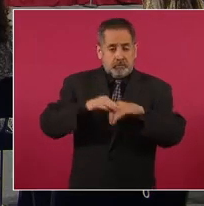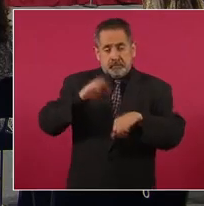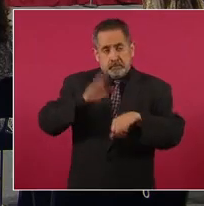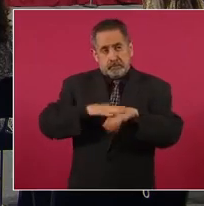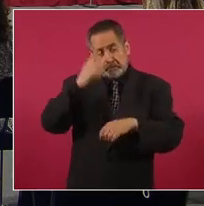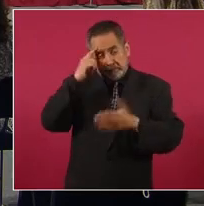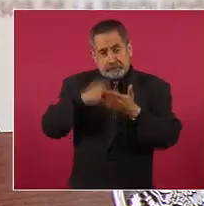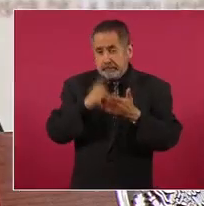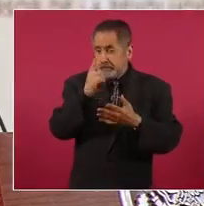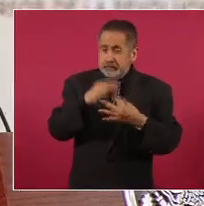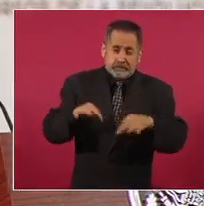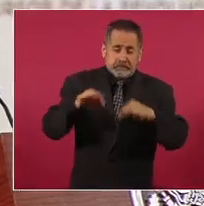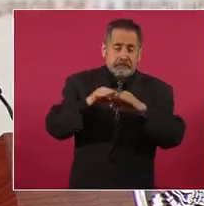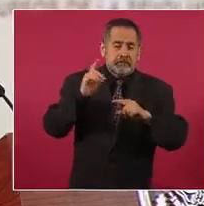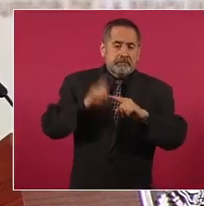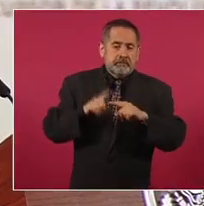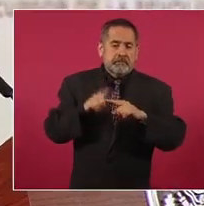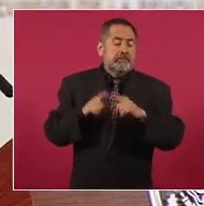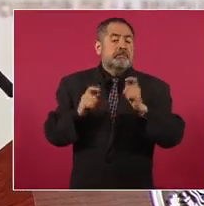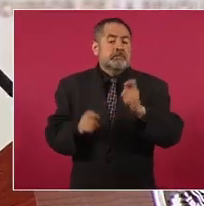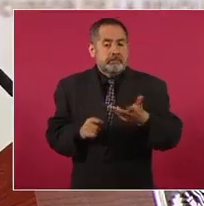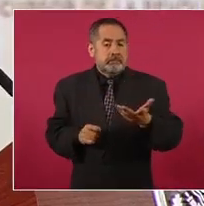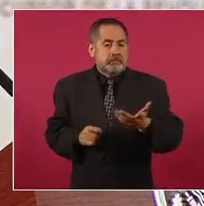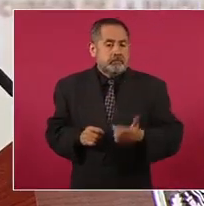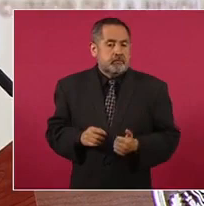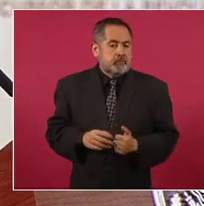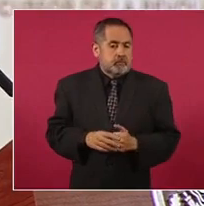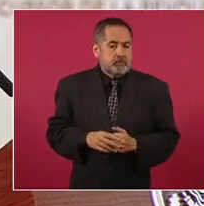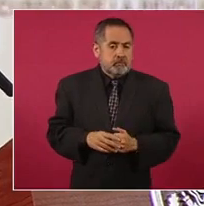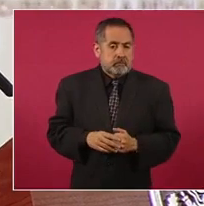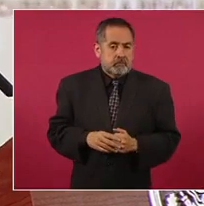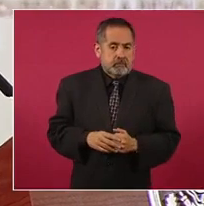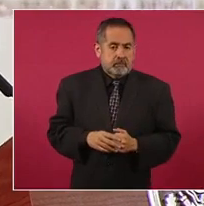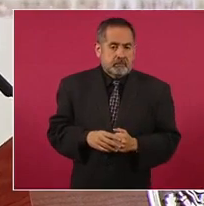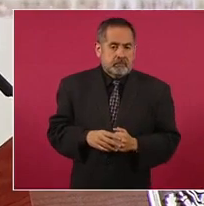creo yo, es que se